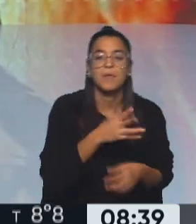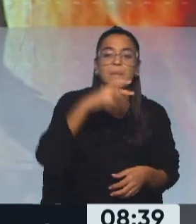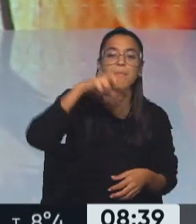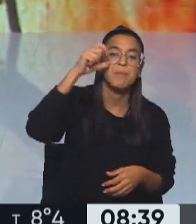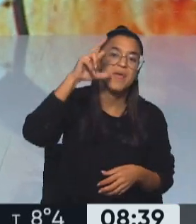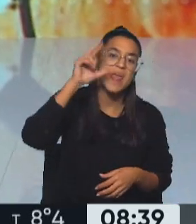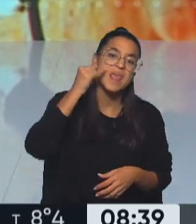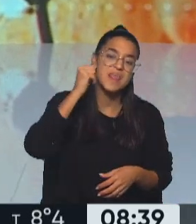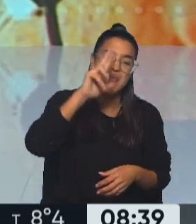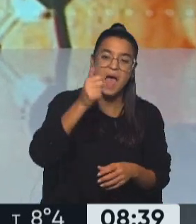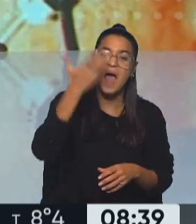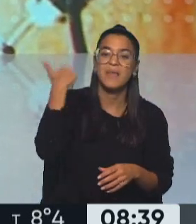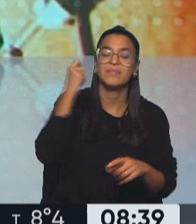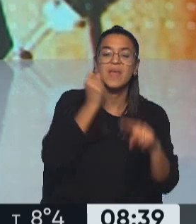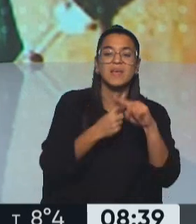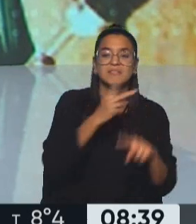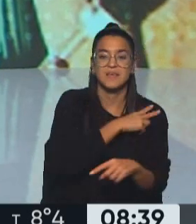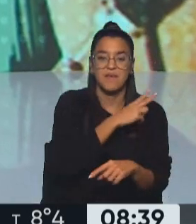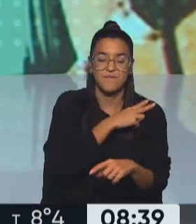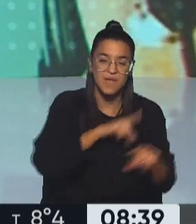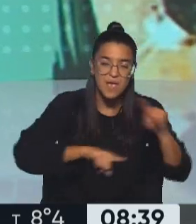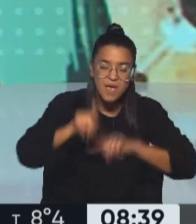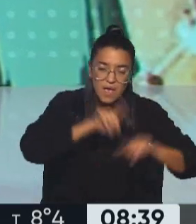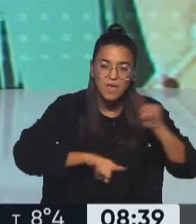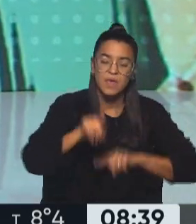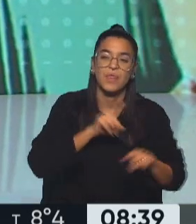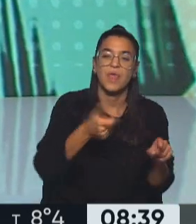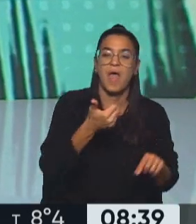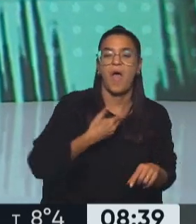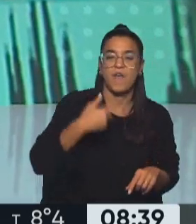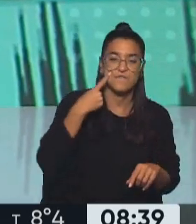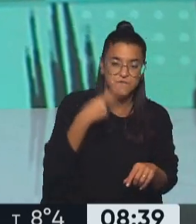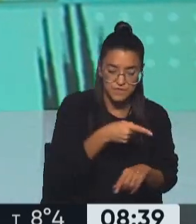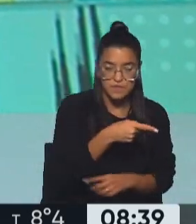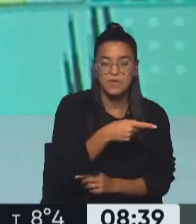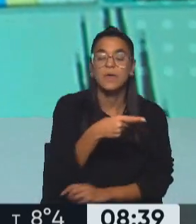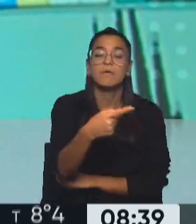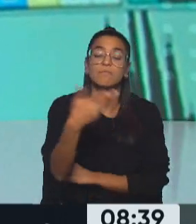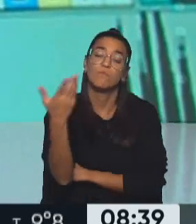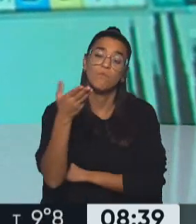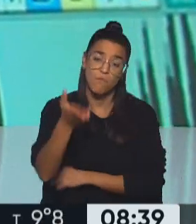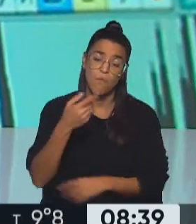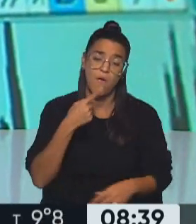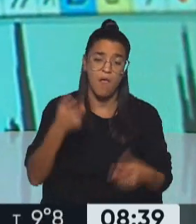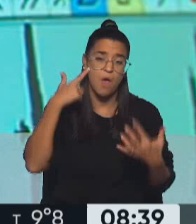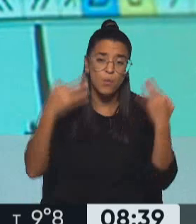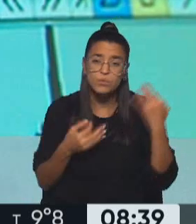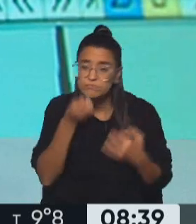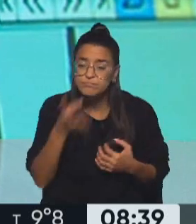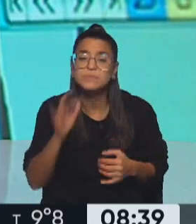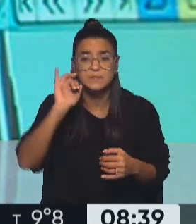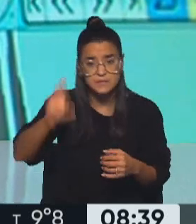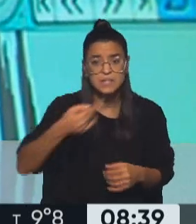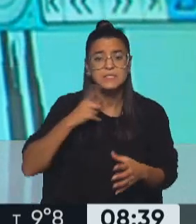Pereira, quien era jefe de contraoperaciones de inteligencia de la AFI, y que declaró ante la justicia, entre otras cosas, que sí, se habló